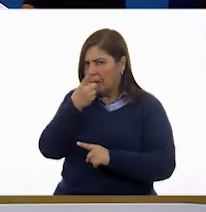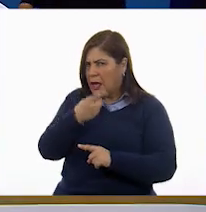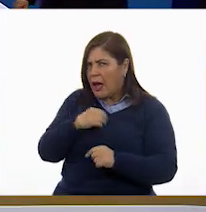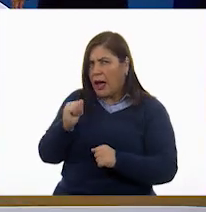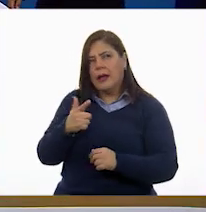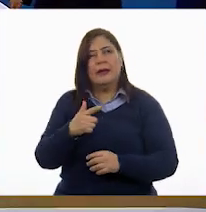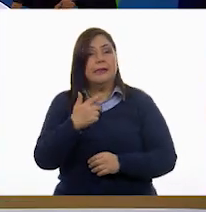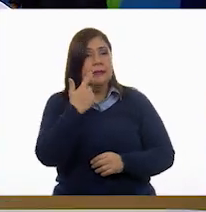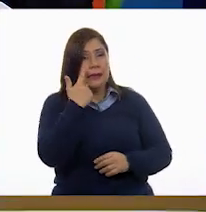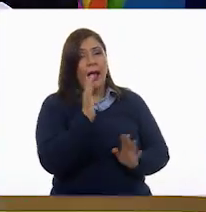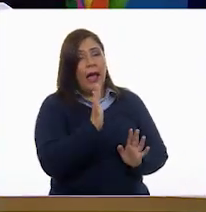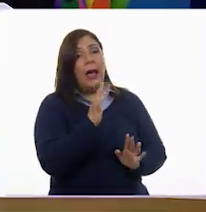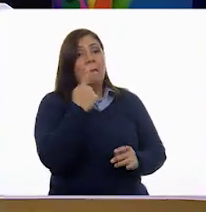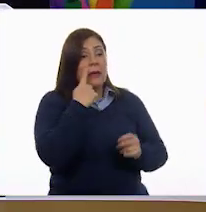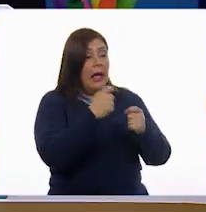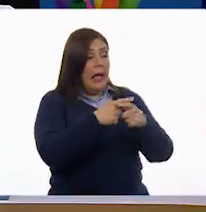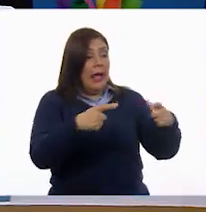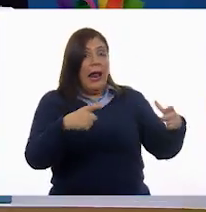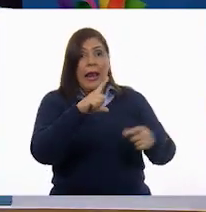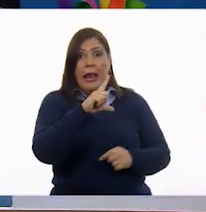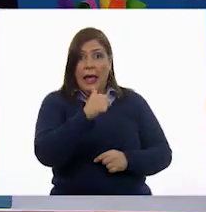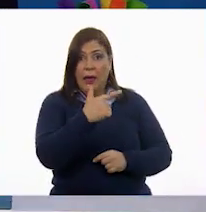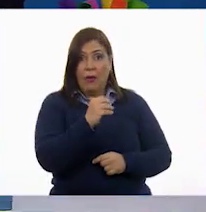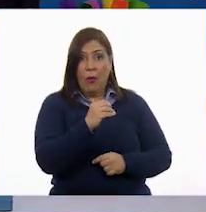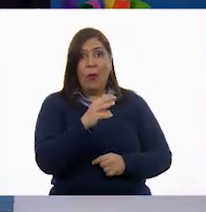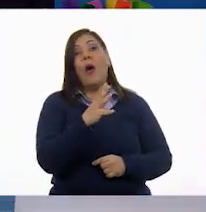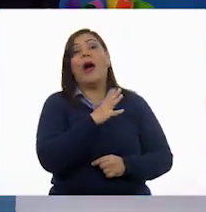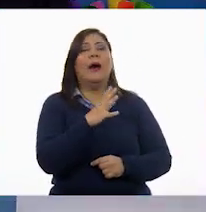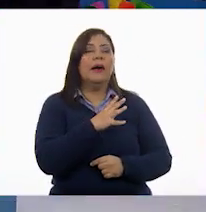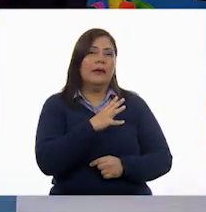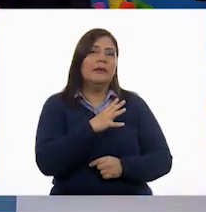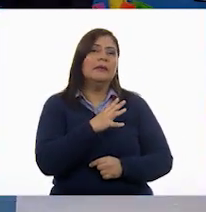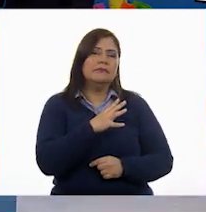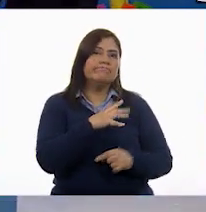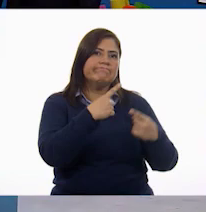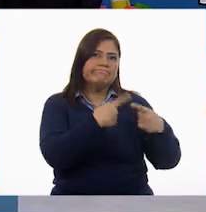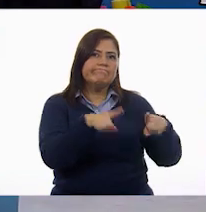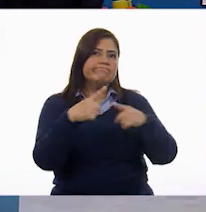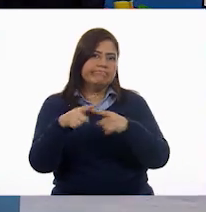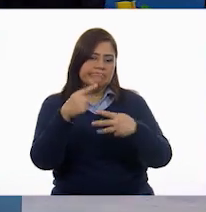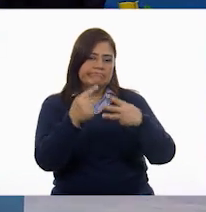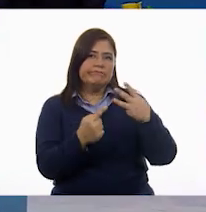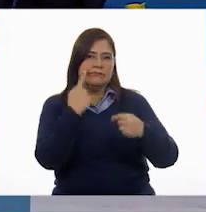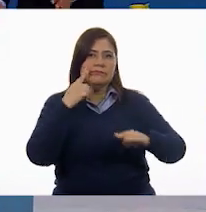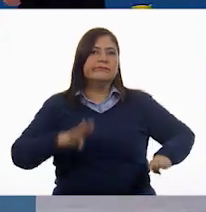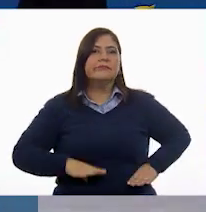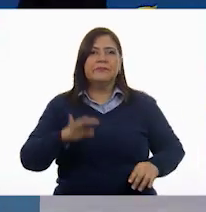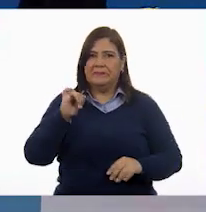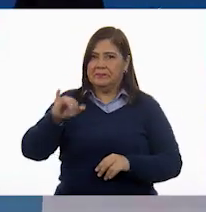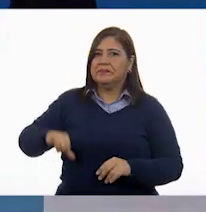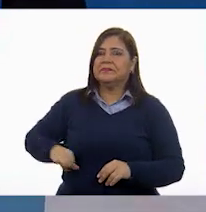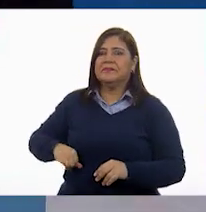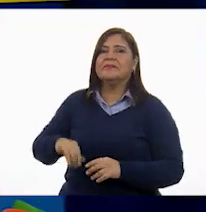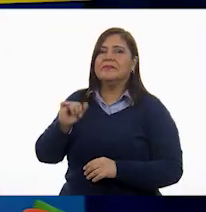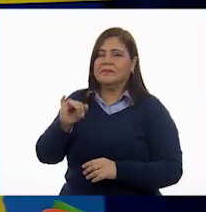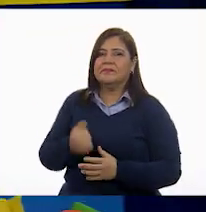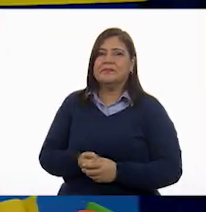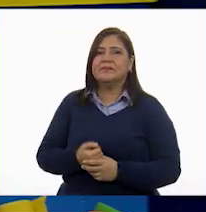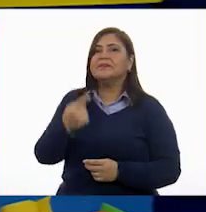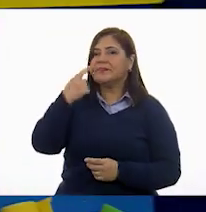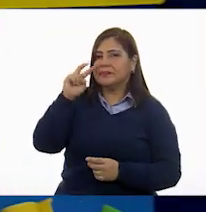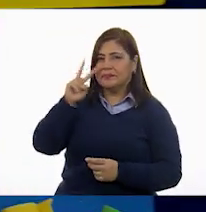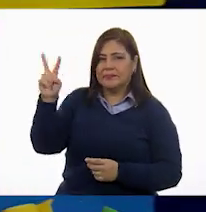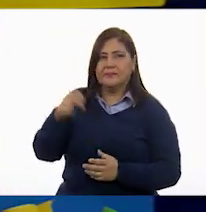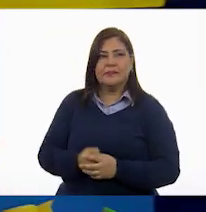Que hasta en lagos tenemos una... tenemos varios tipos. Es interesante, me sí, gustó. Muy bien. Sí. ¿Qué es pues esto? Mira,